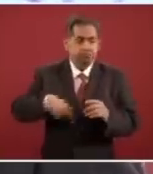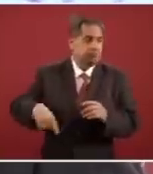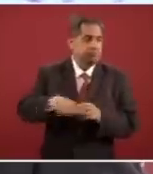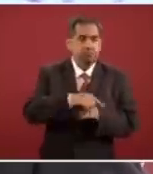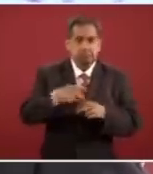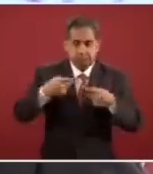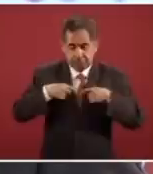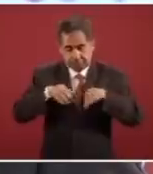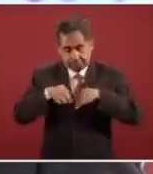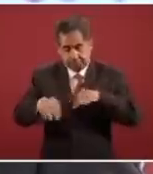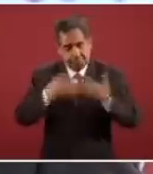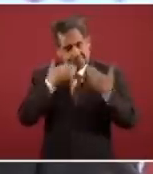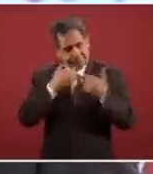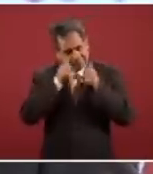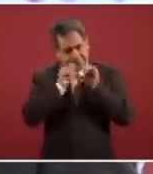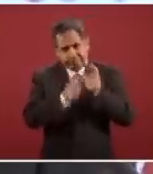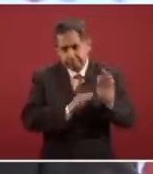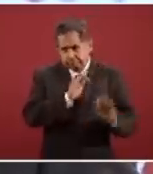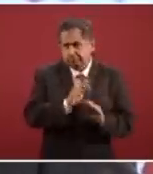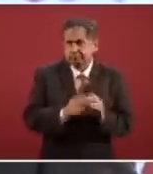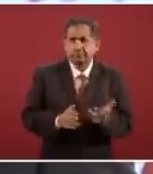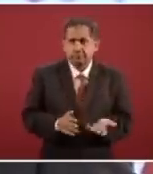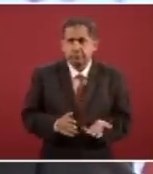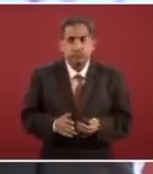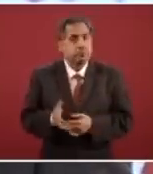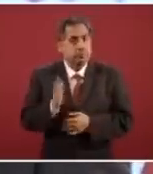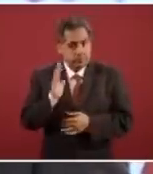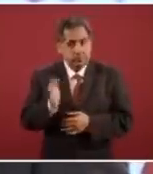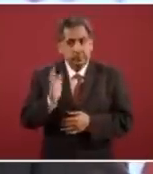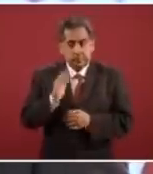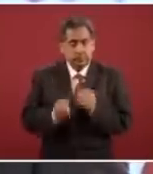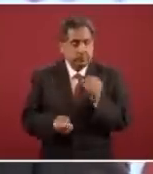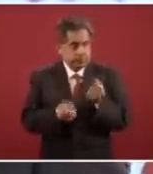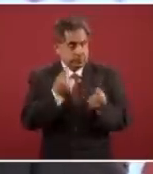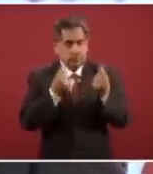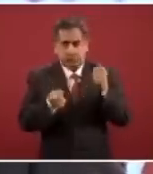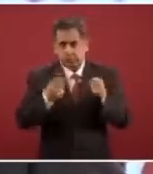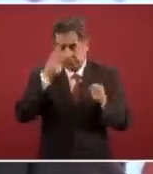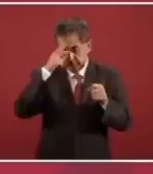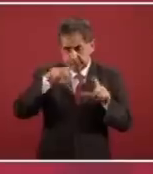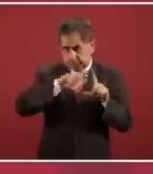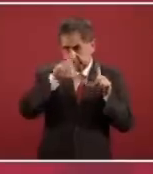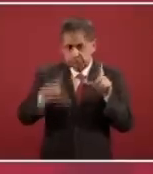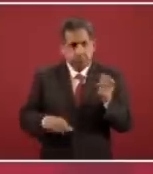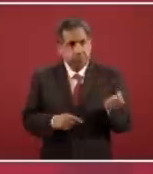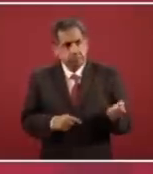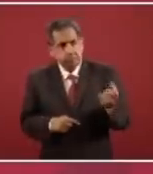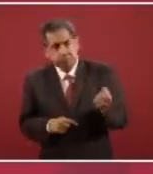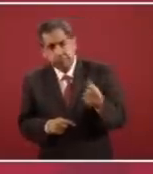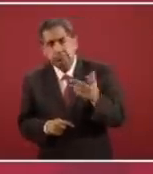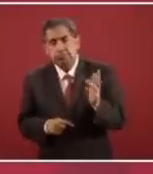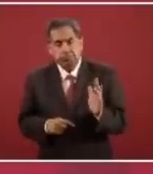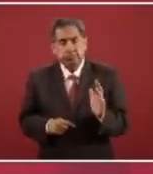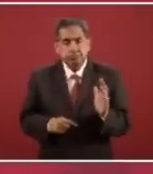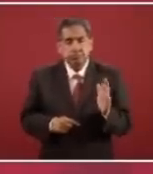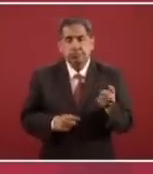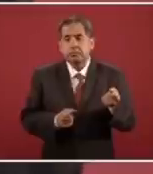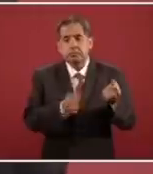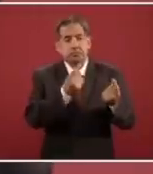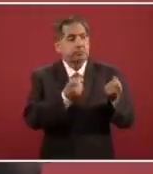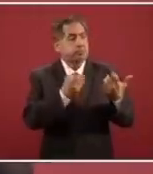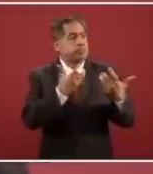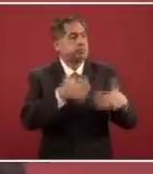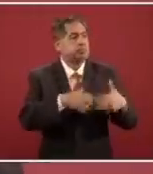trabajadores. Y ya está sucediendo en México de que hay empresas,